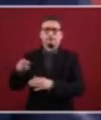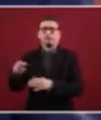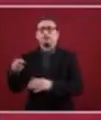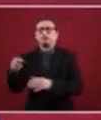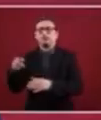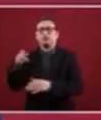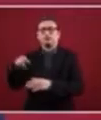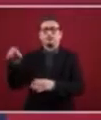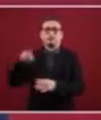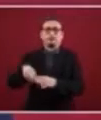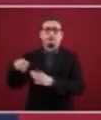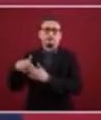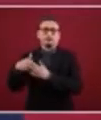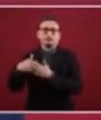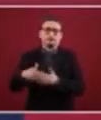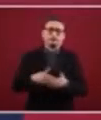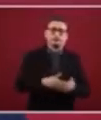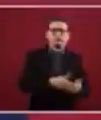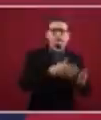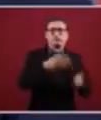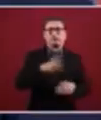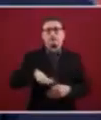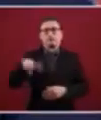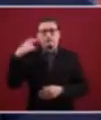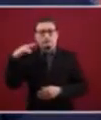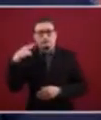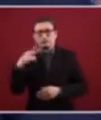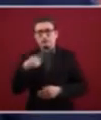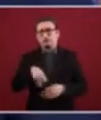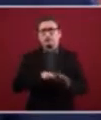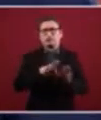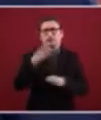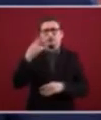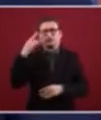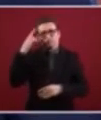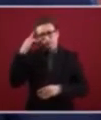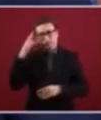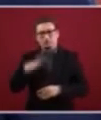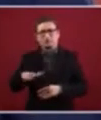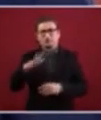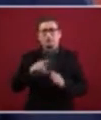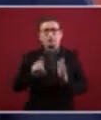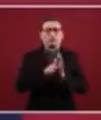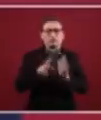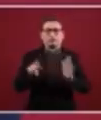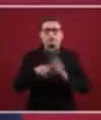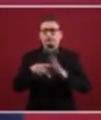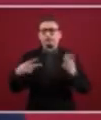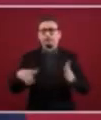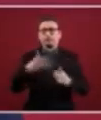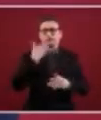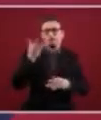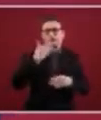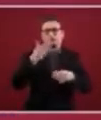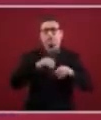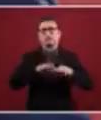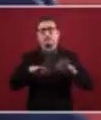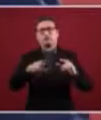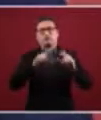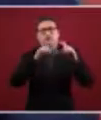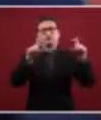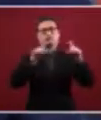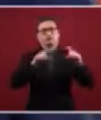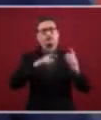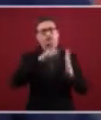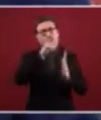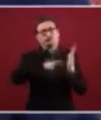a Salina Cruz y les decía cómo el Imparcial, que era el periódico oficioso del régimen porfirista, destaca 8